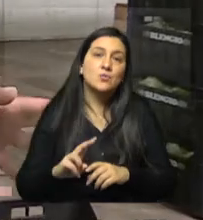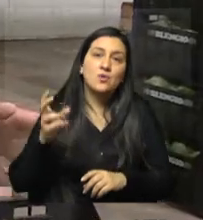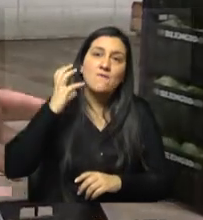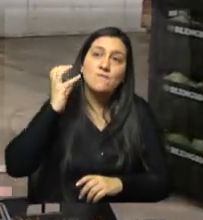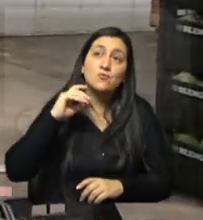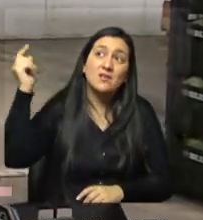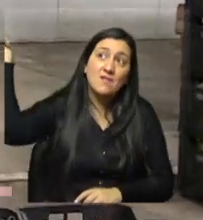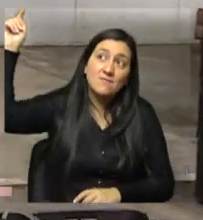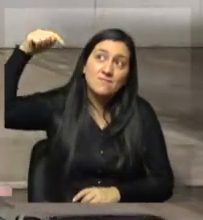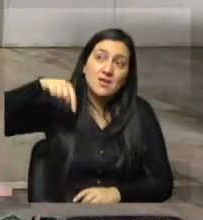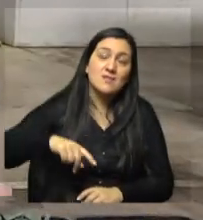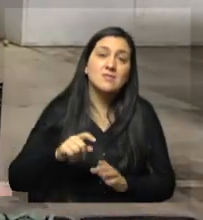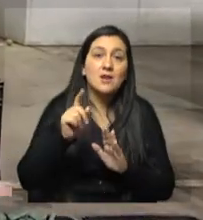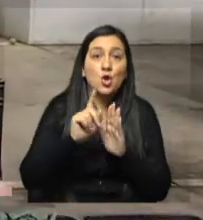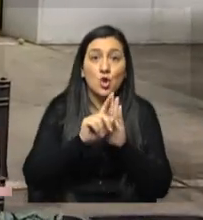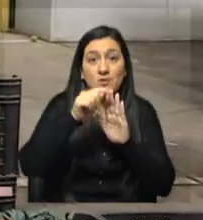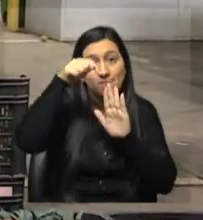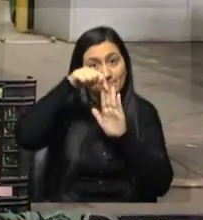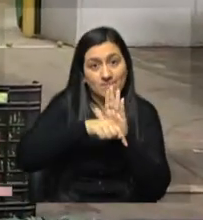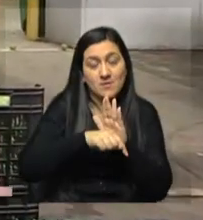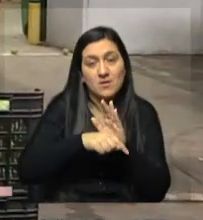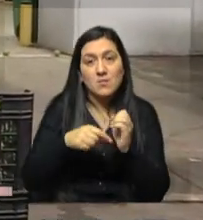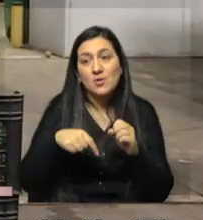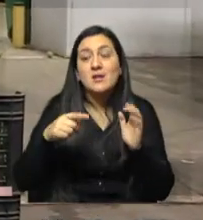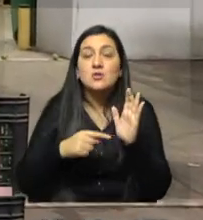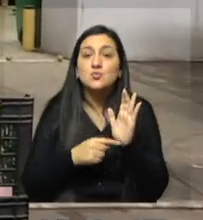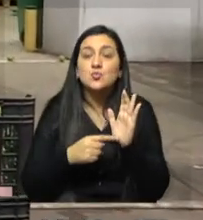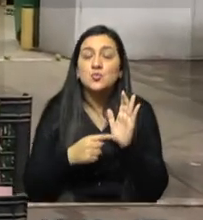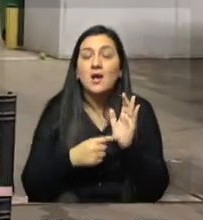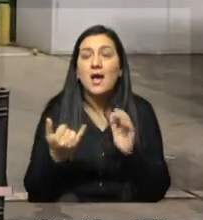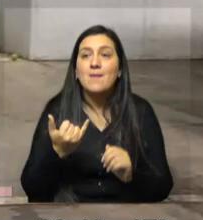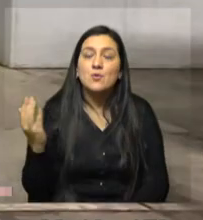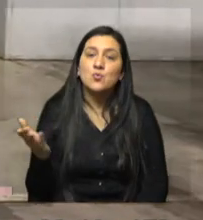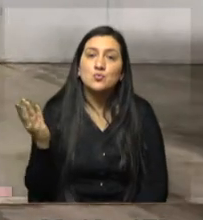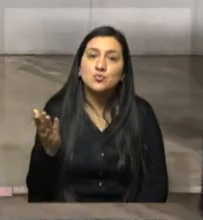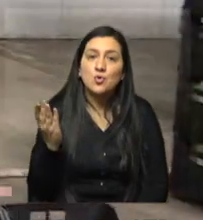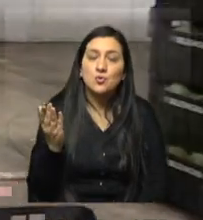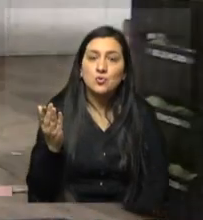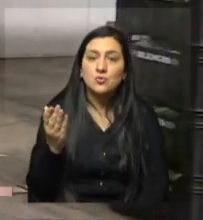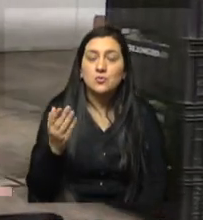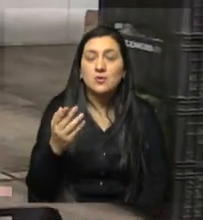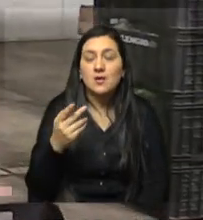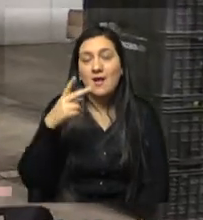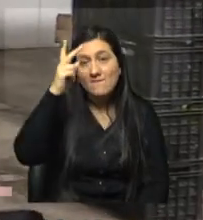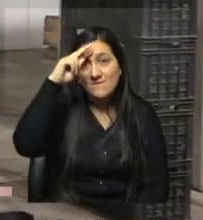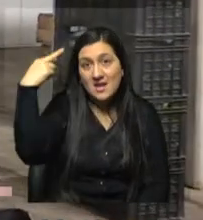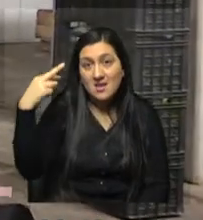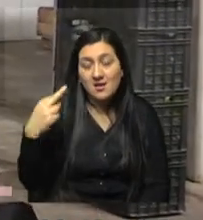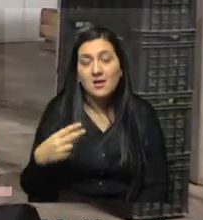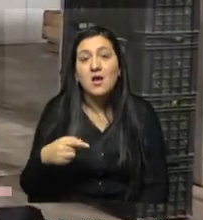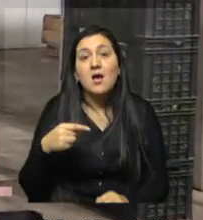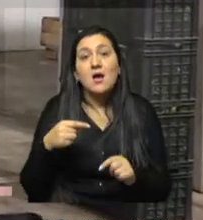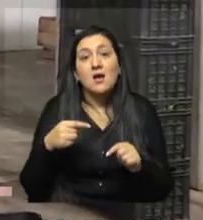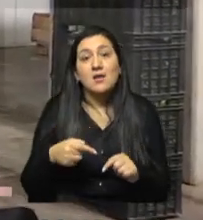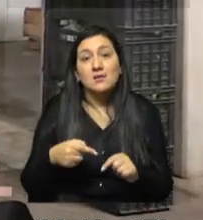por excelencia, a lo que va a ser el sur, que en el sur tenemos producción que se adecua más en esta época más veraniega. Entonces ahí también vamos a